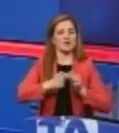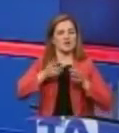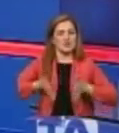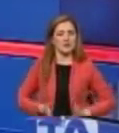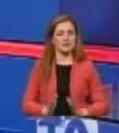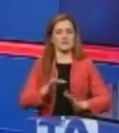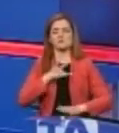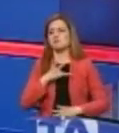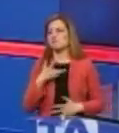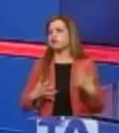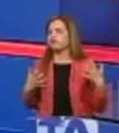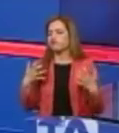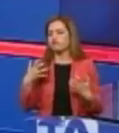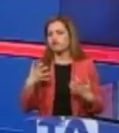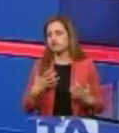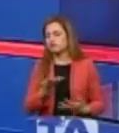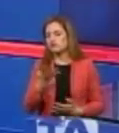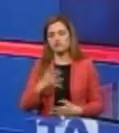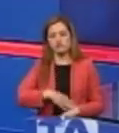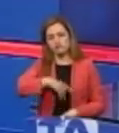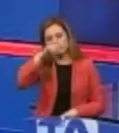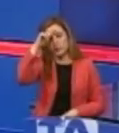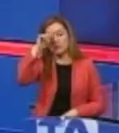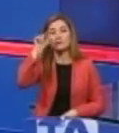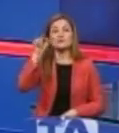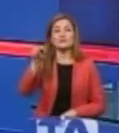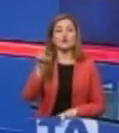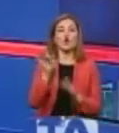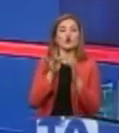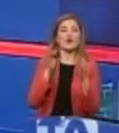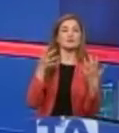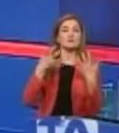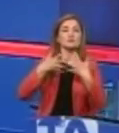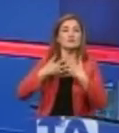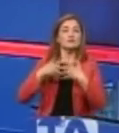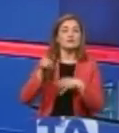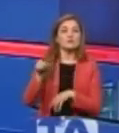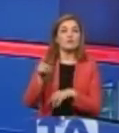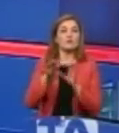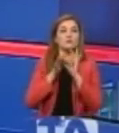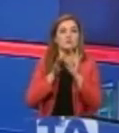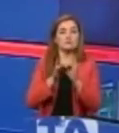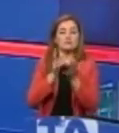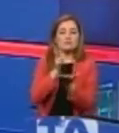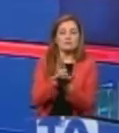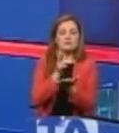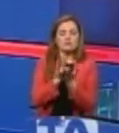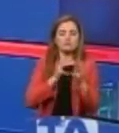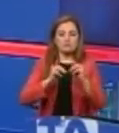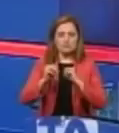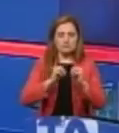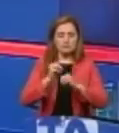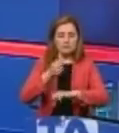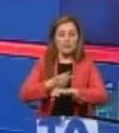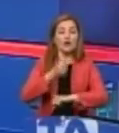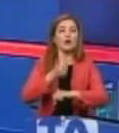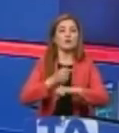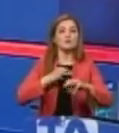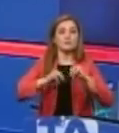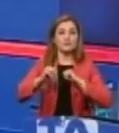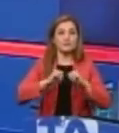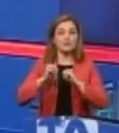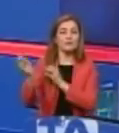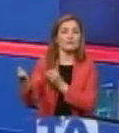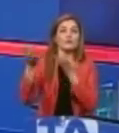por esa cobardía de lo que se acaba de hacer. Está justamente en vivo nuestro compañero Jorge Loaiza desde la estación del metro con el gerente del Metro de Quito